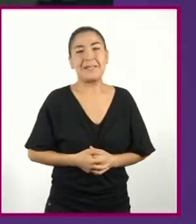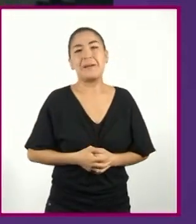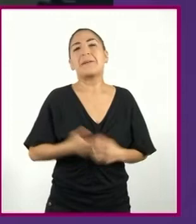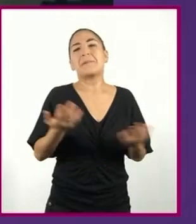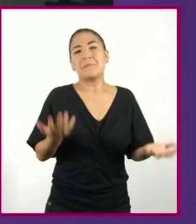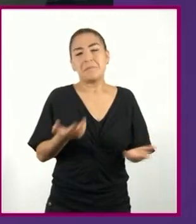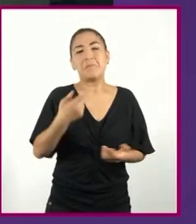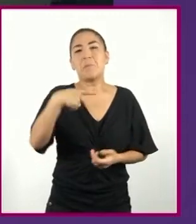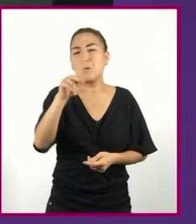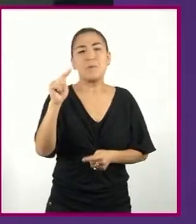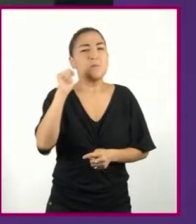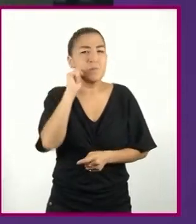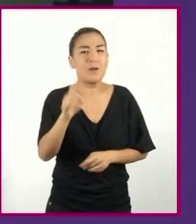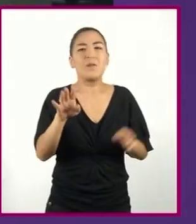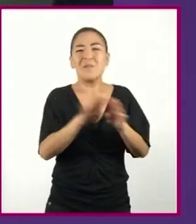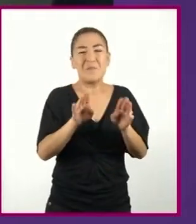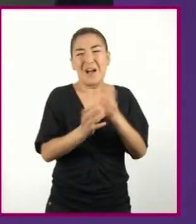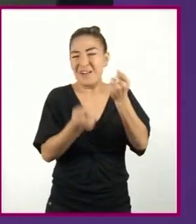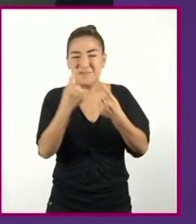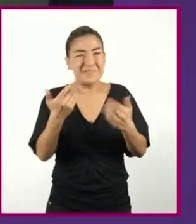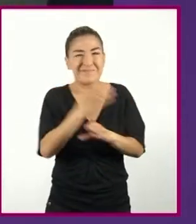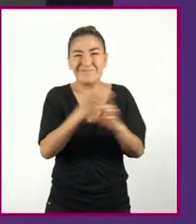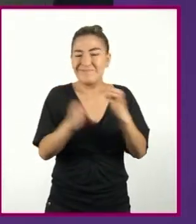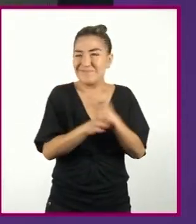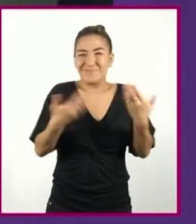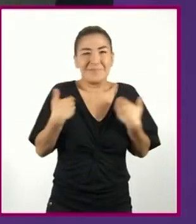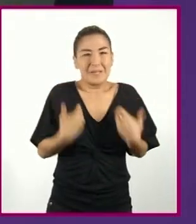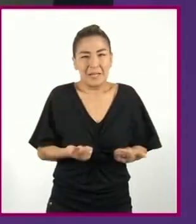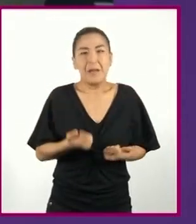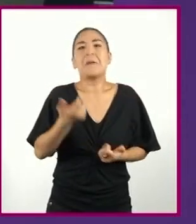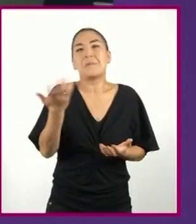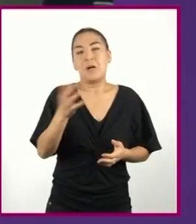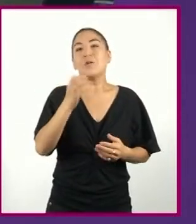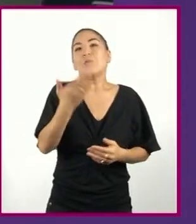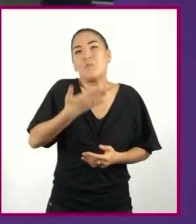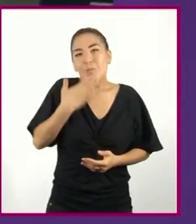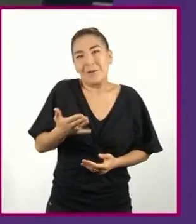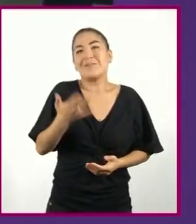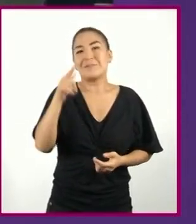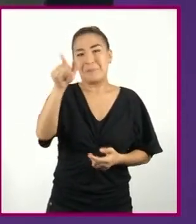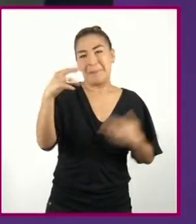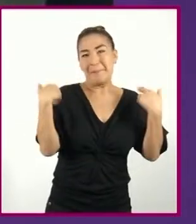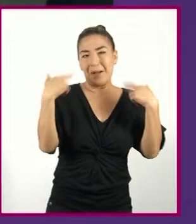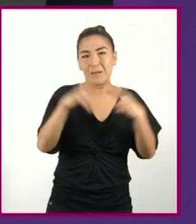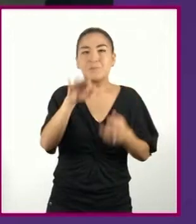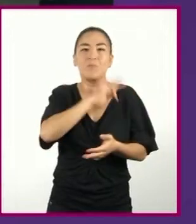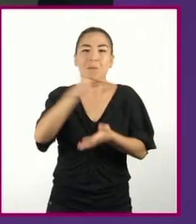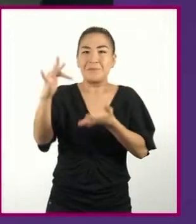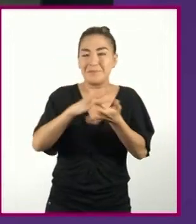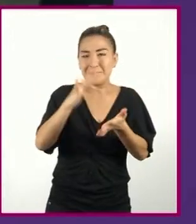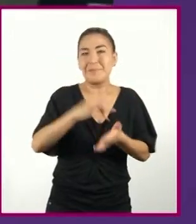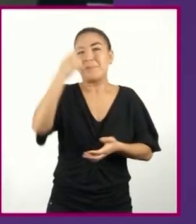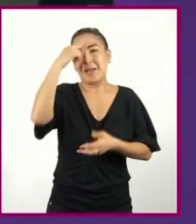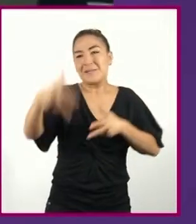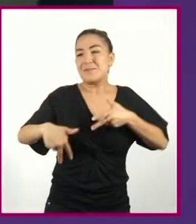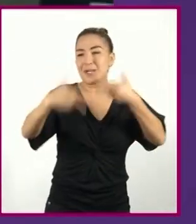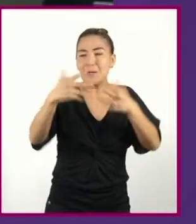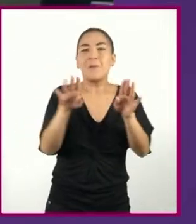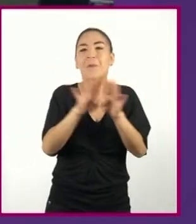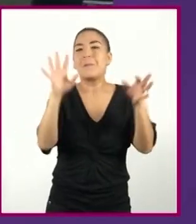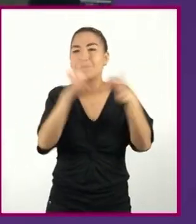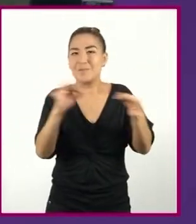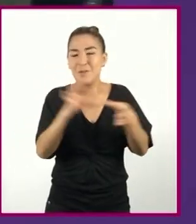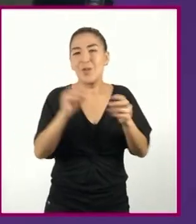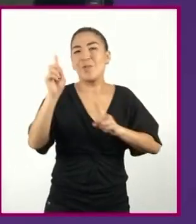Aunque a veces hay cosas que no entiendo, pero afortunadamente los profesores están ahí para apoyarnos y para resolver todas